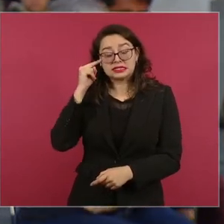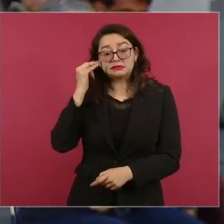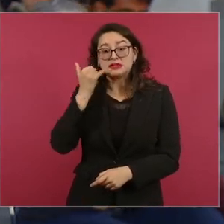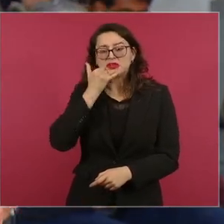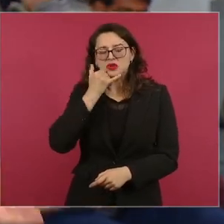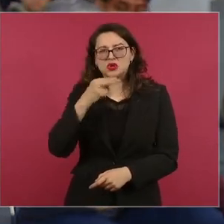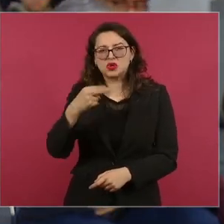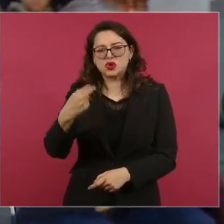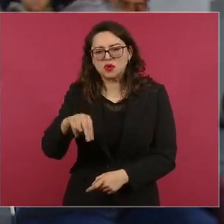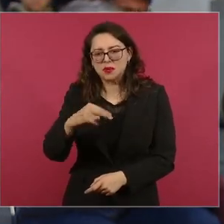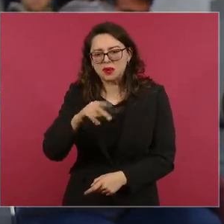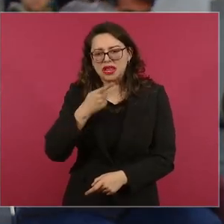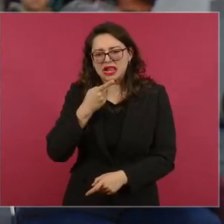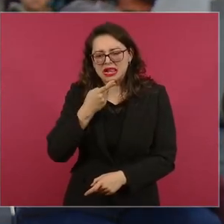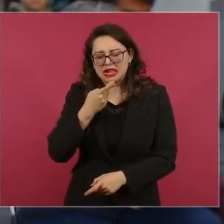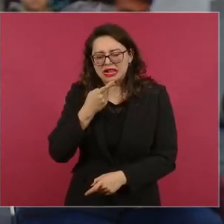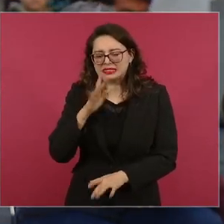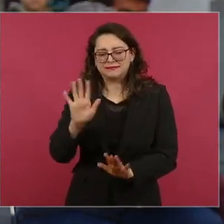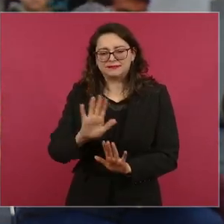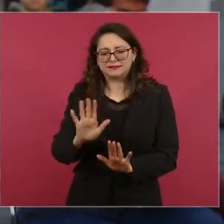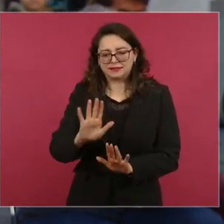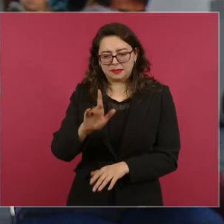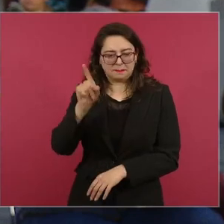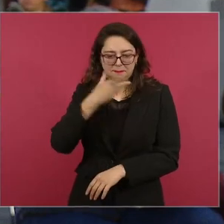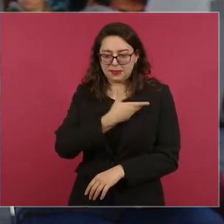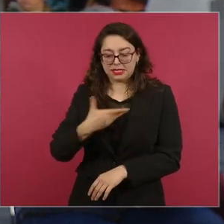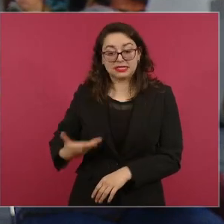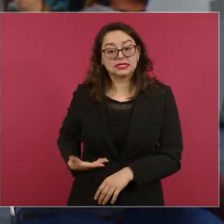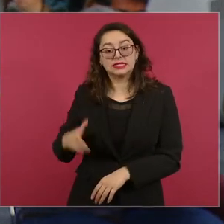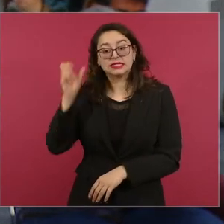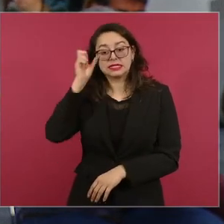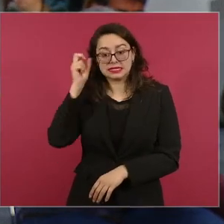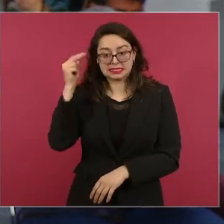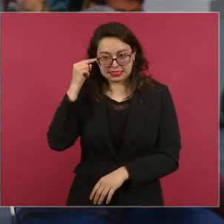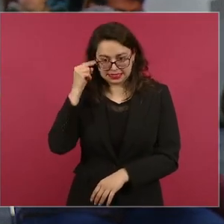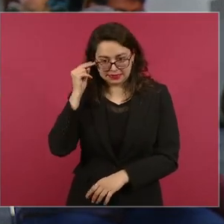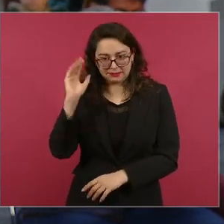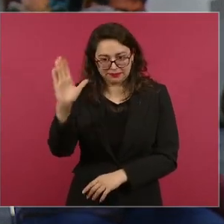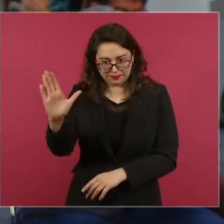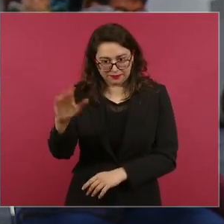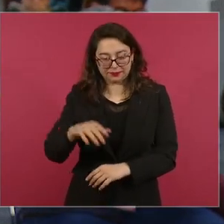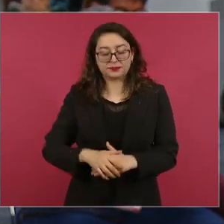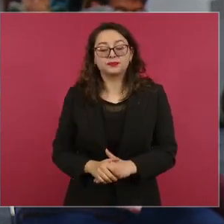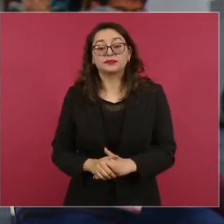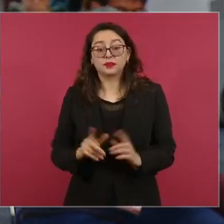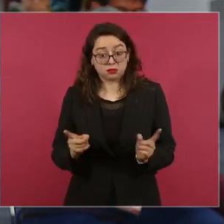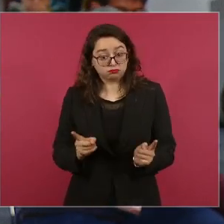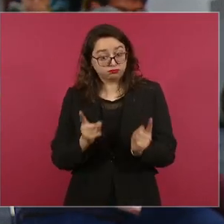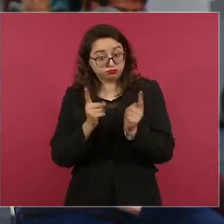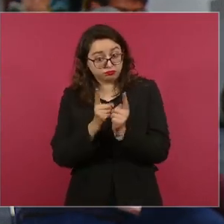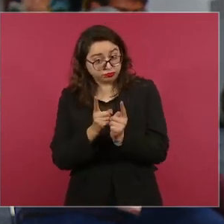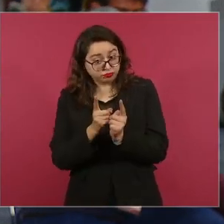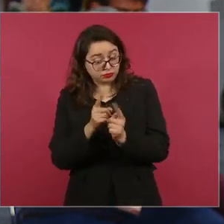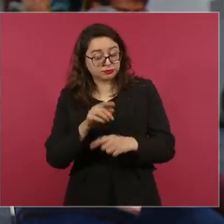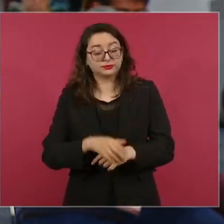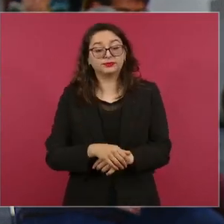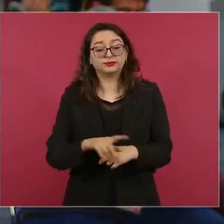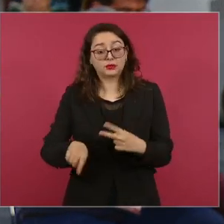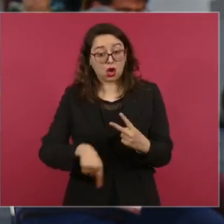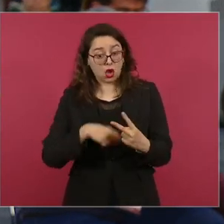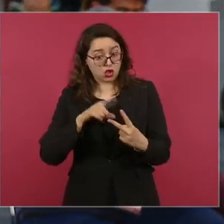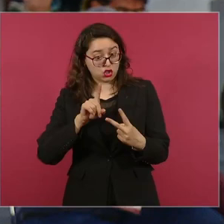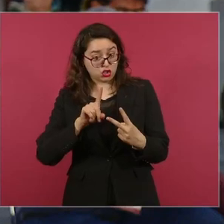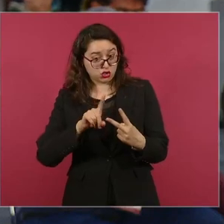error. Y aprovechando ese tema, presidente, en el marco internacional, preguntarle sobre la postura de